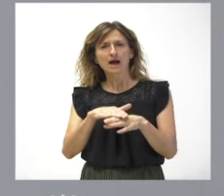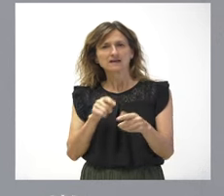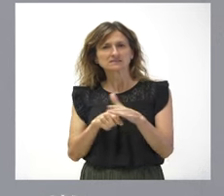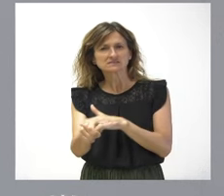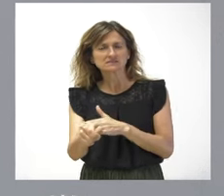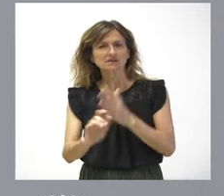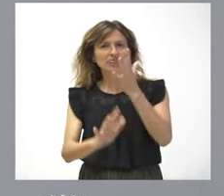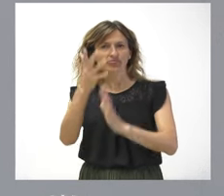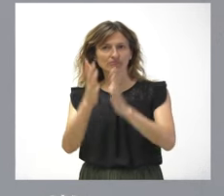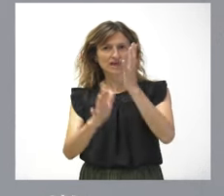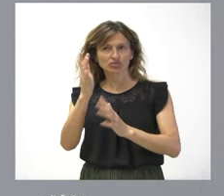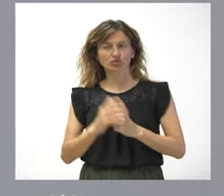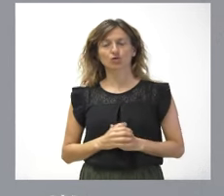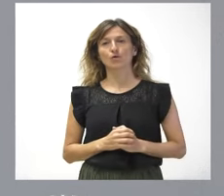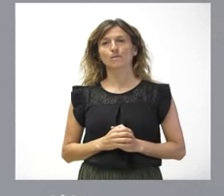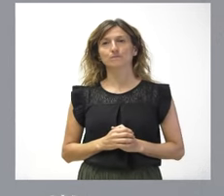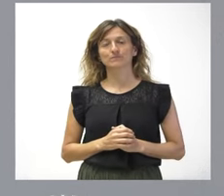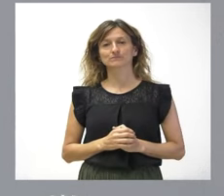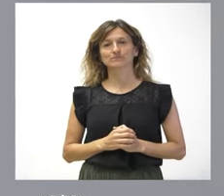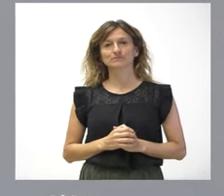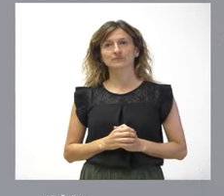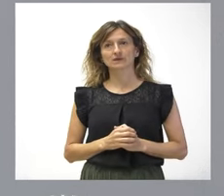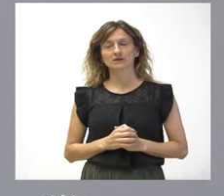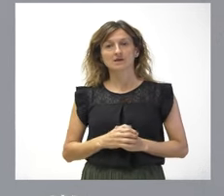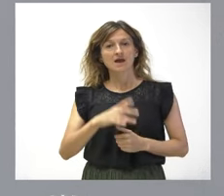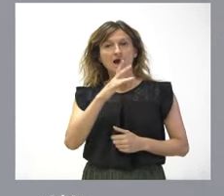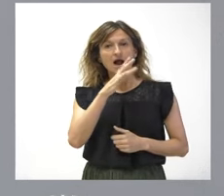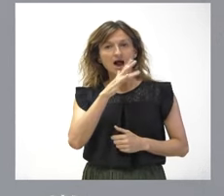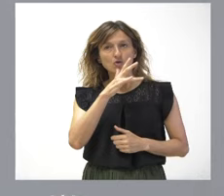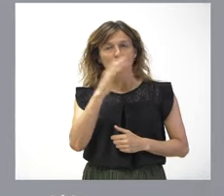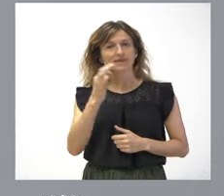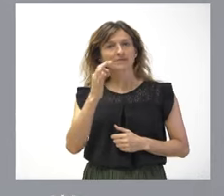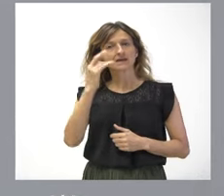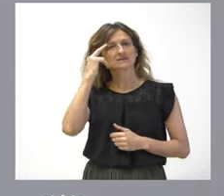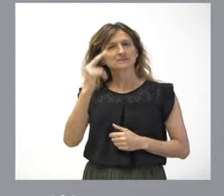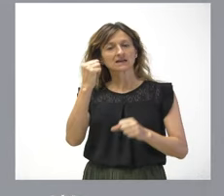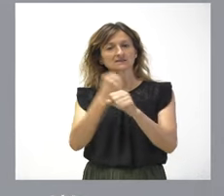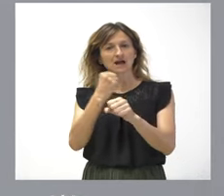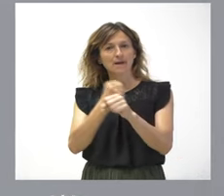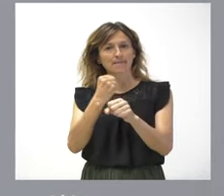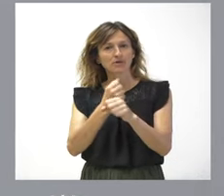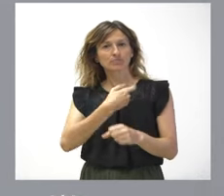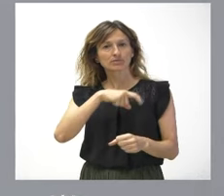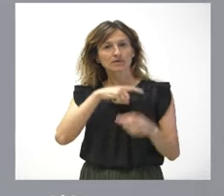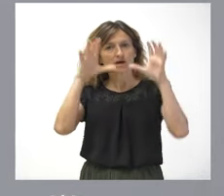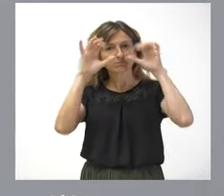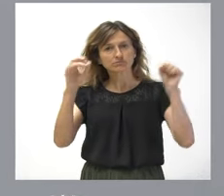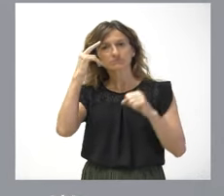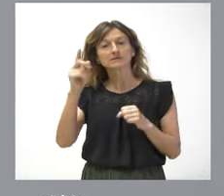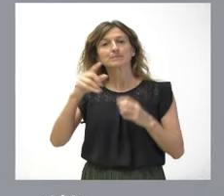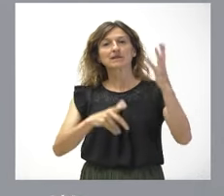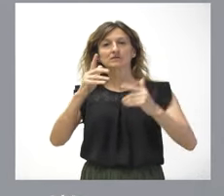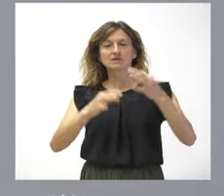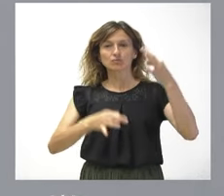este incendio que ahora lo que corresponde respetar el trabajo de las fuerzas y cuerpos del estado y de la propia administración de